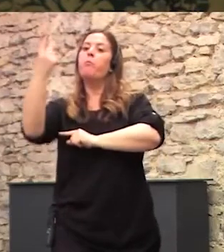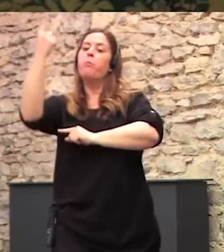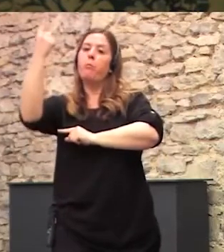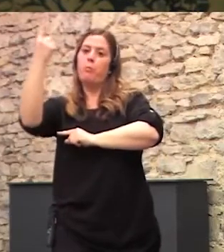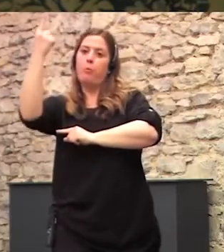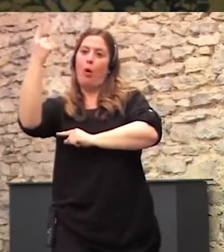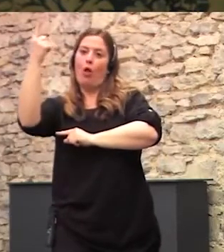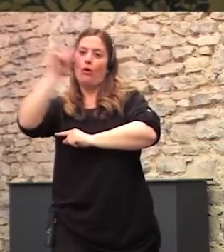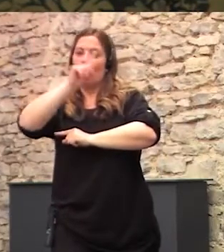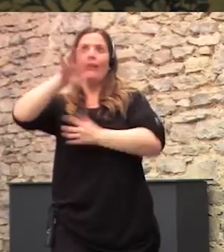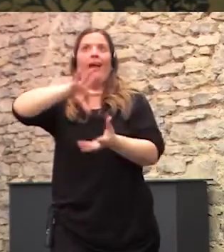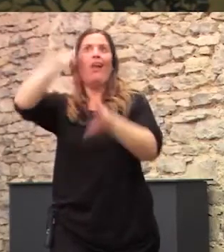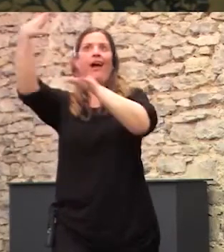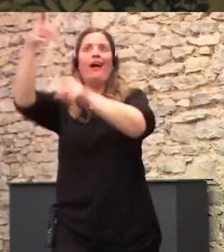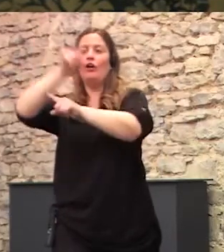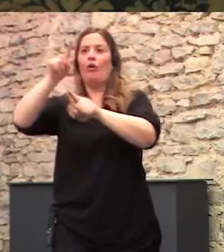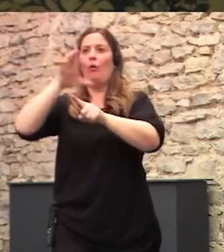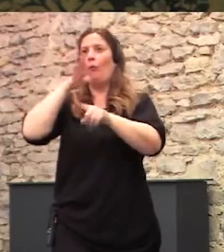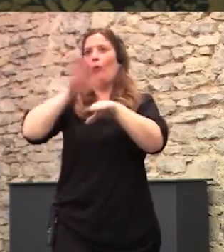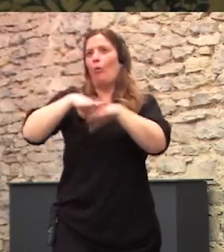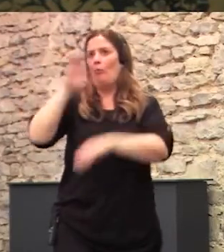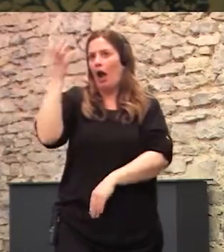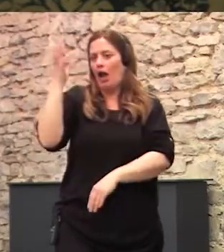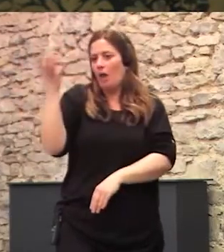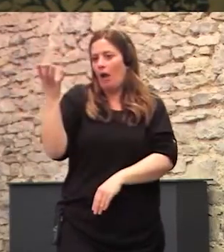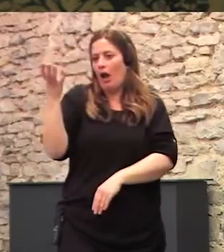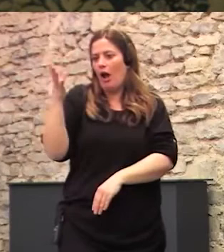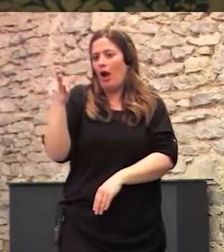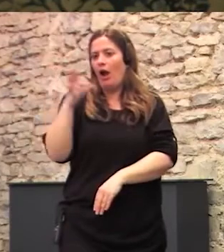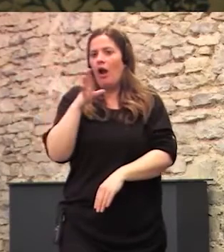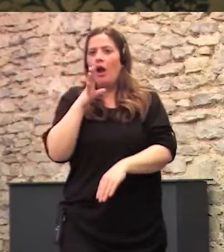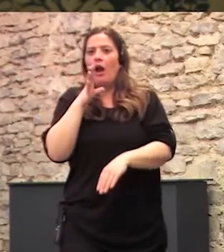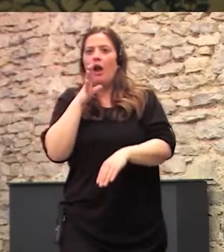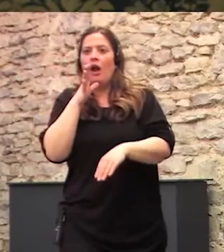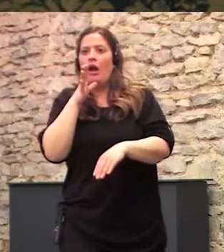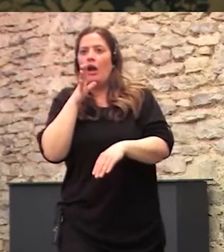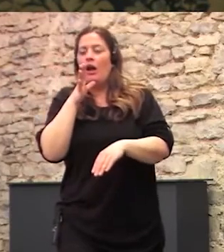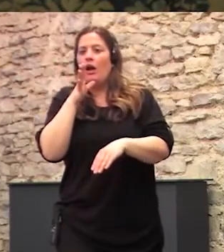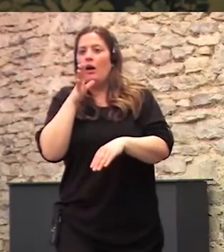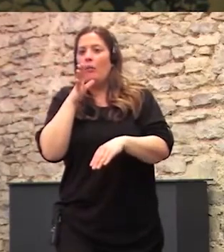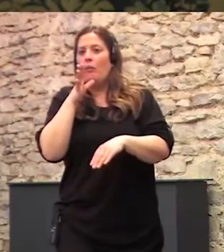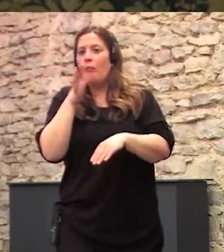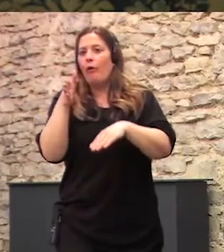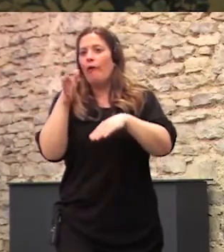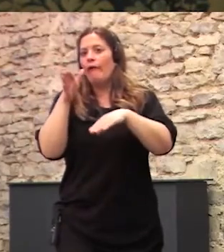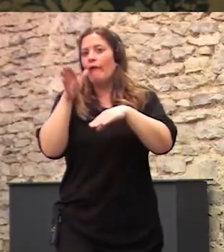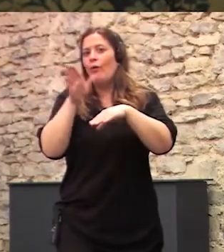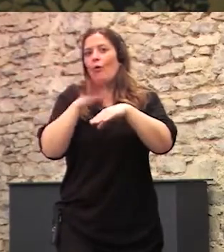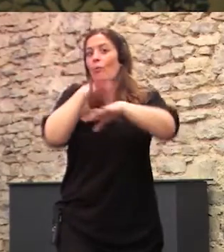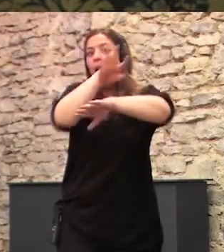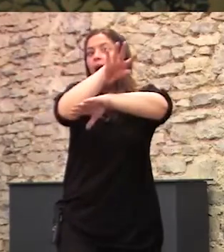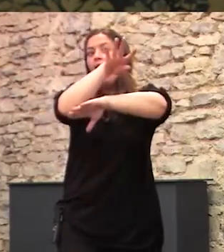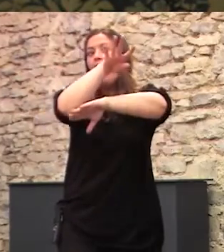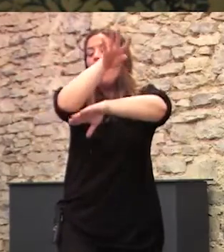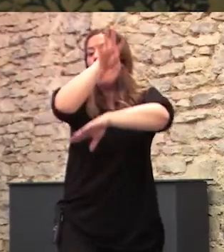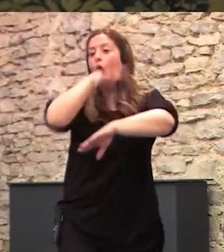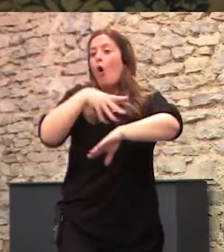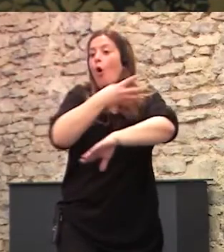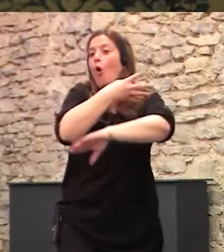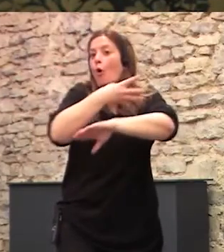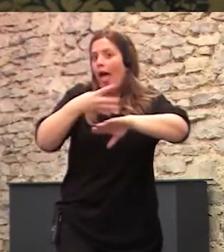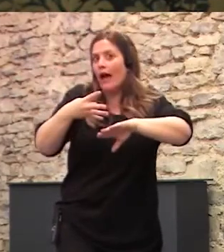Tanto por condiciones climáticas como por condiciones de horarios cuando se trata de hacer el